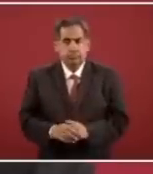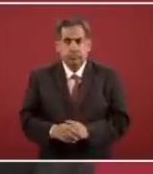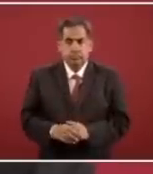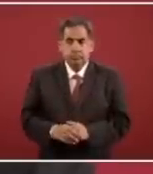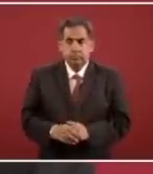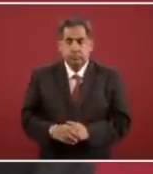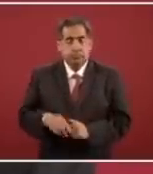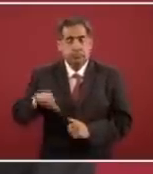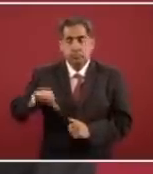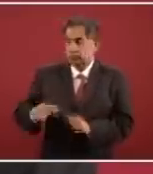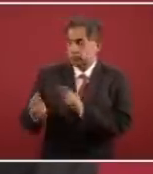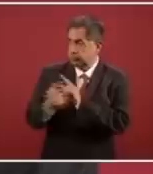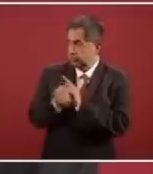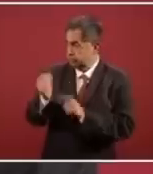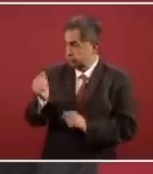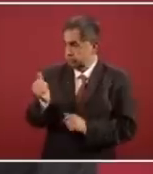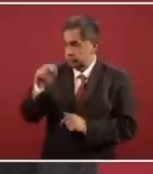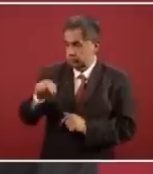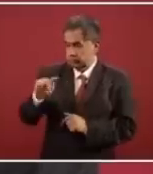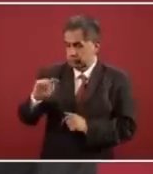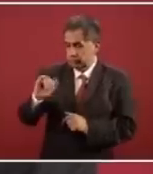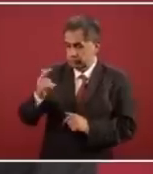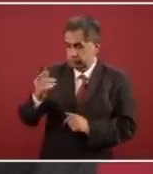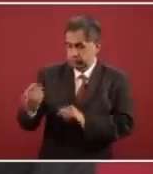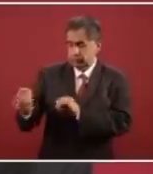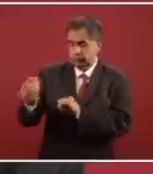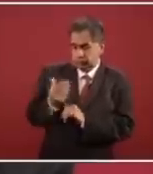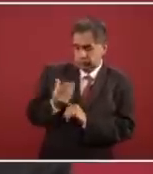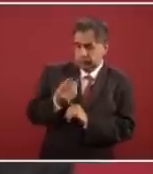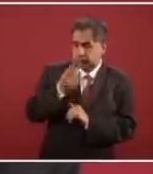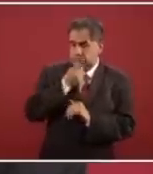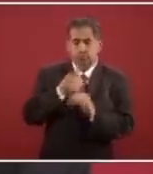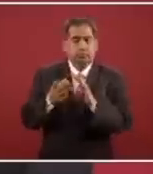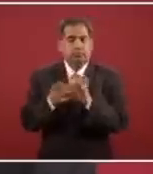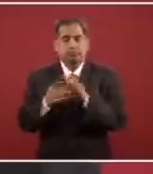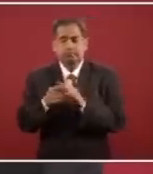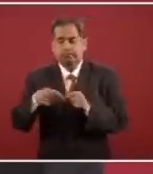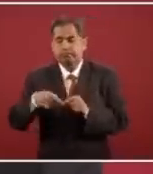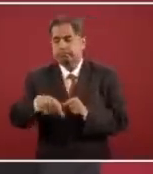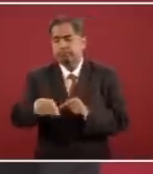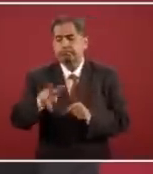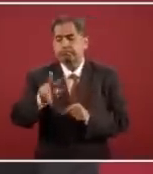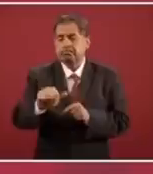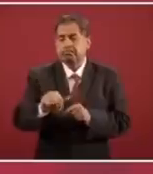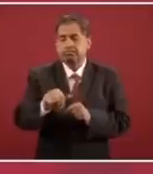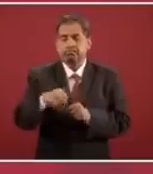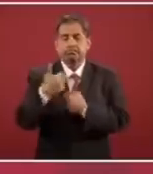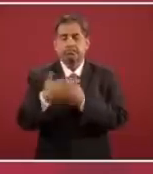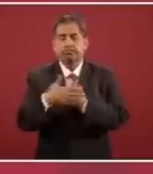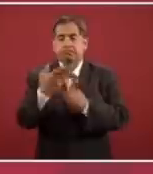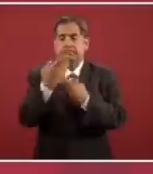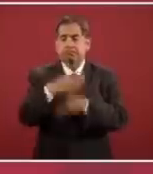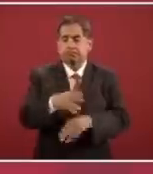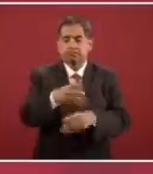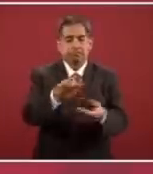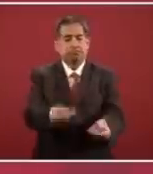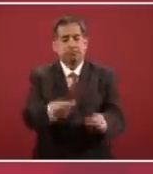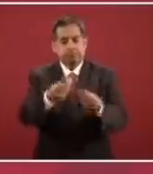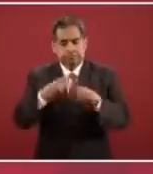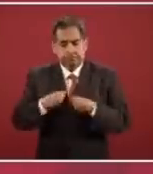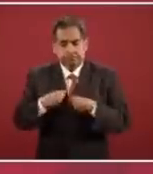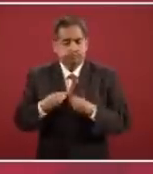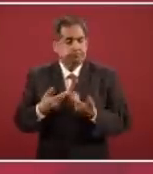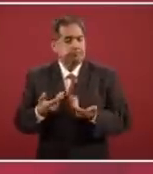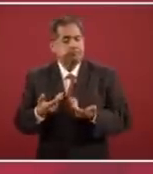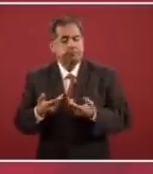hoy Santiago es de que están por entregar la información, los bancos, sobre